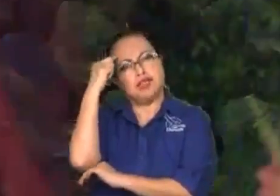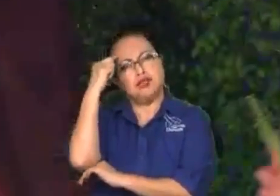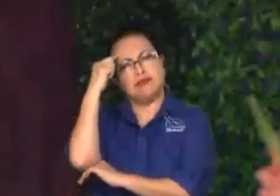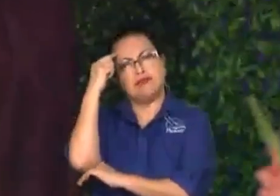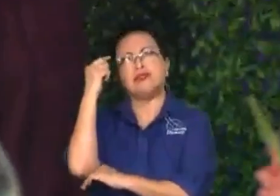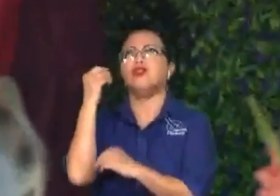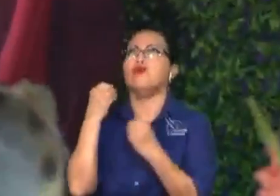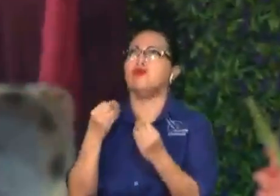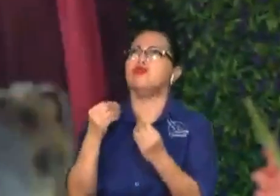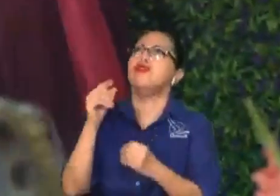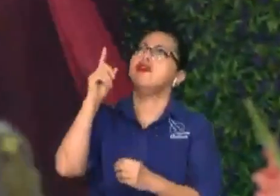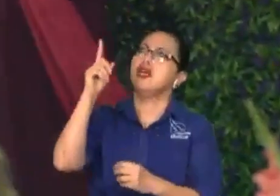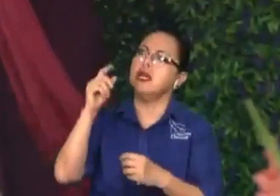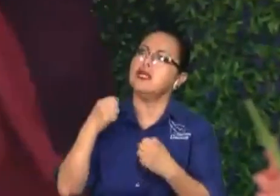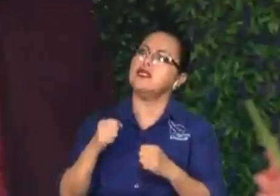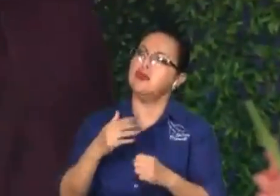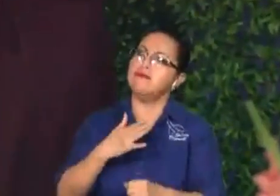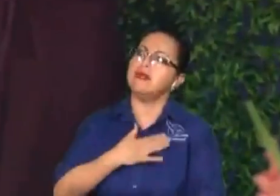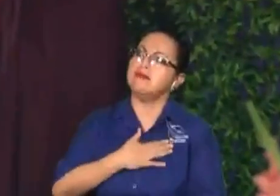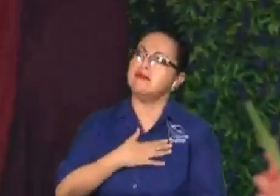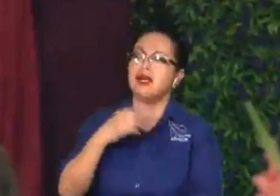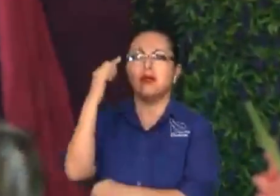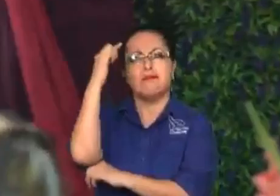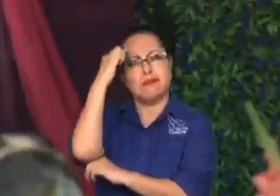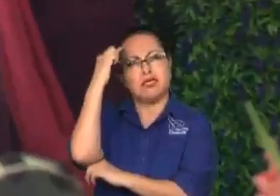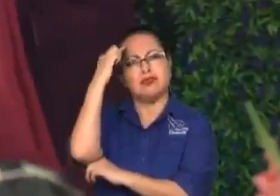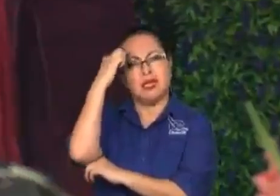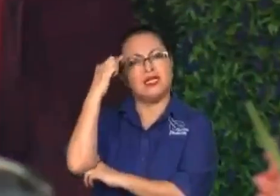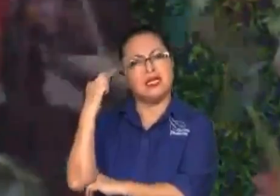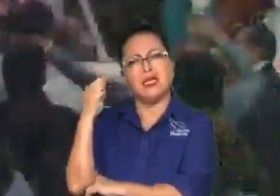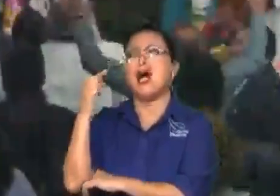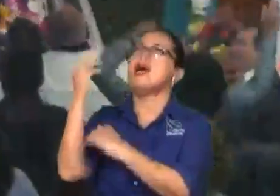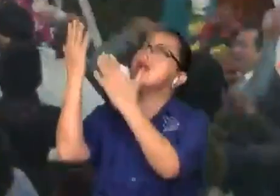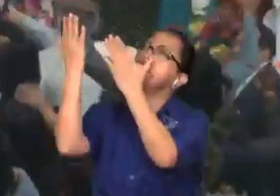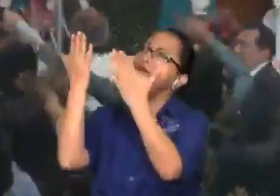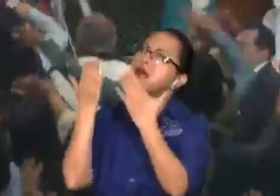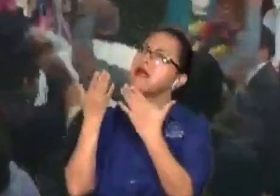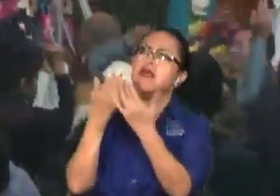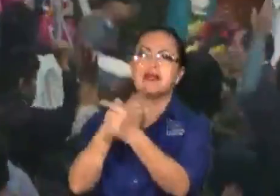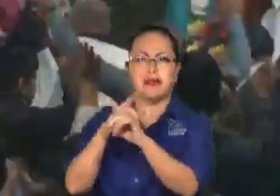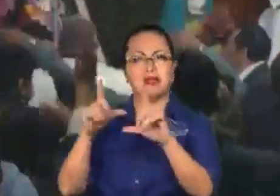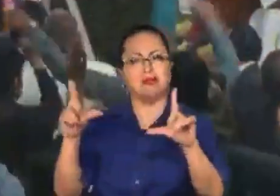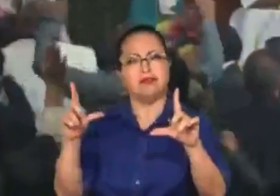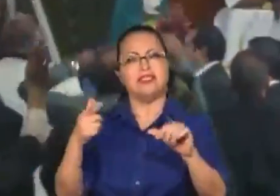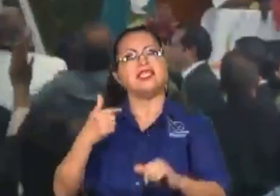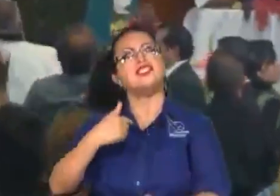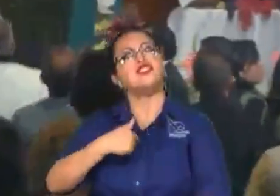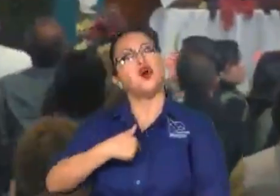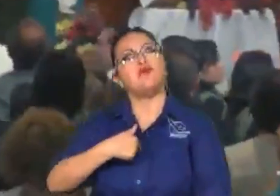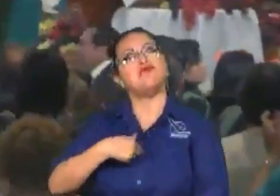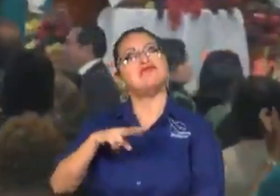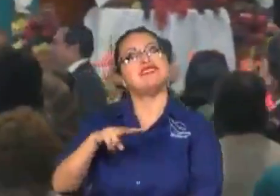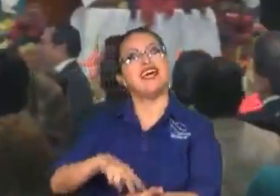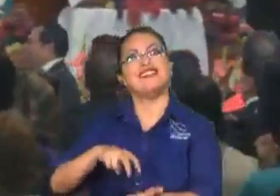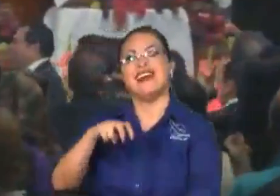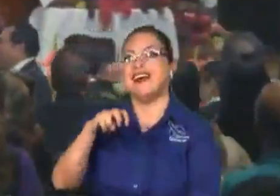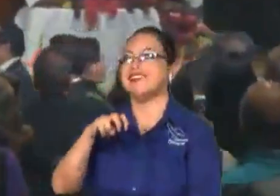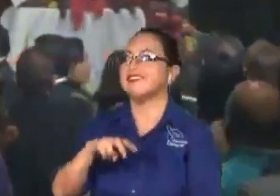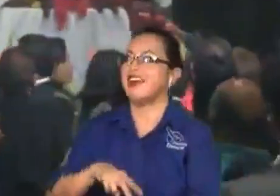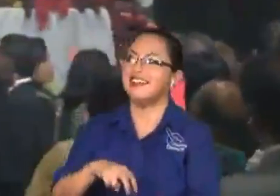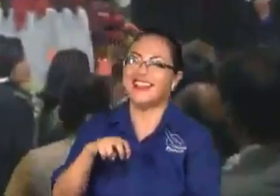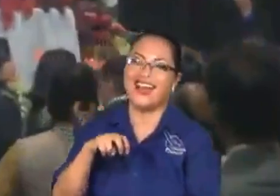Cuando pienso en lo mucho que hizo por mí, cuando pienso en el día que me libero, quiero saltar,